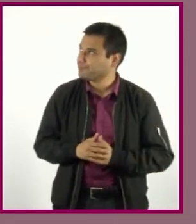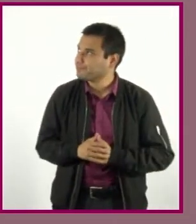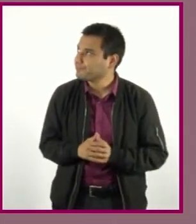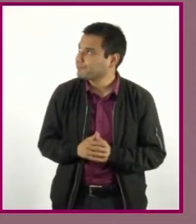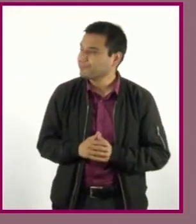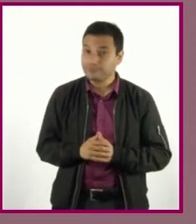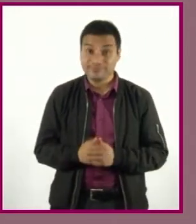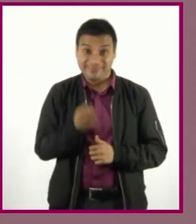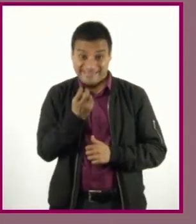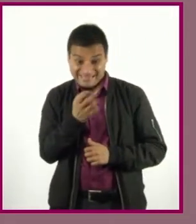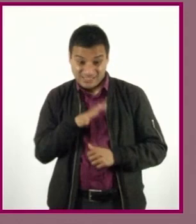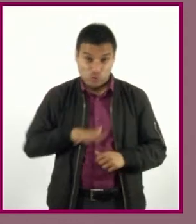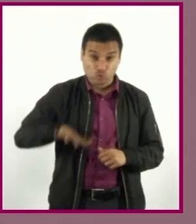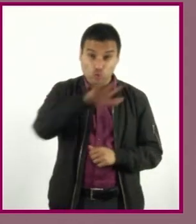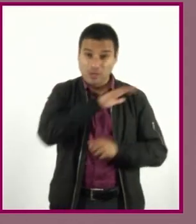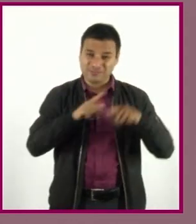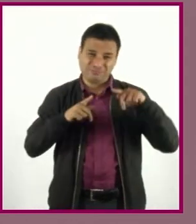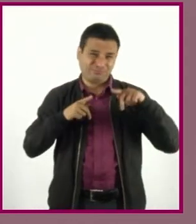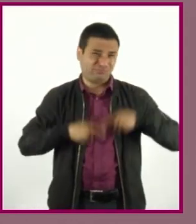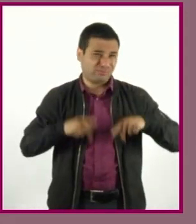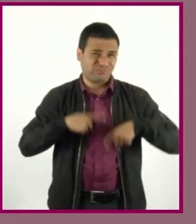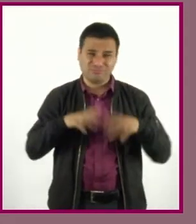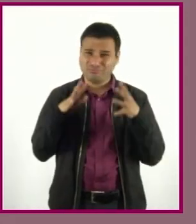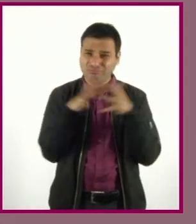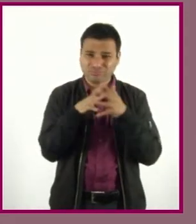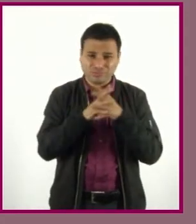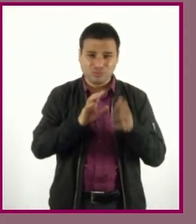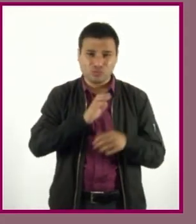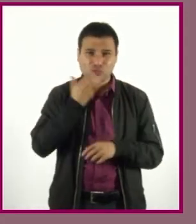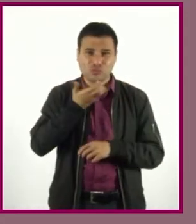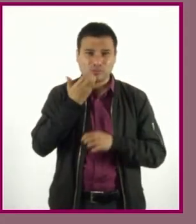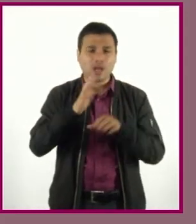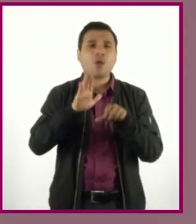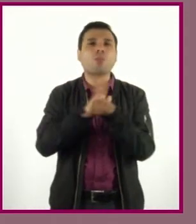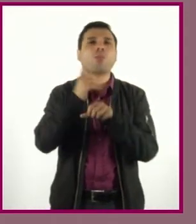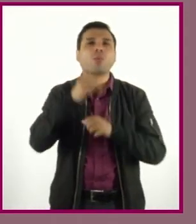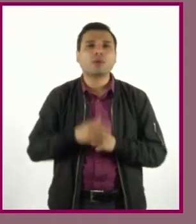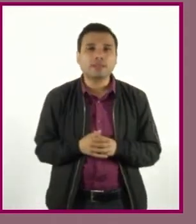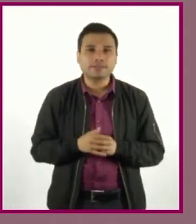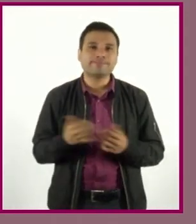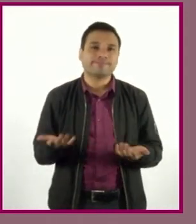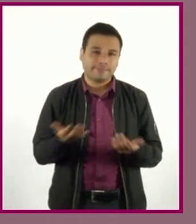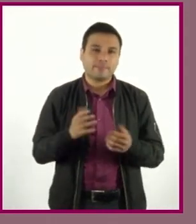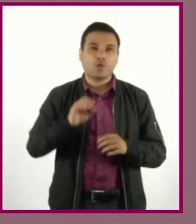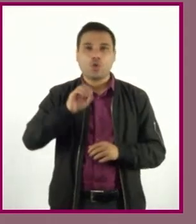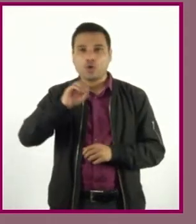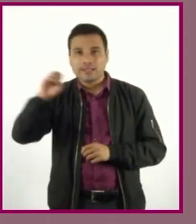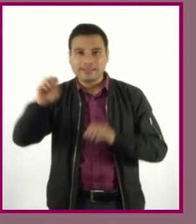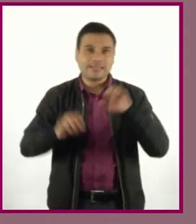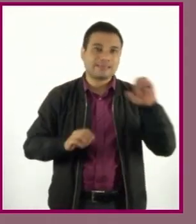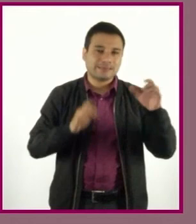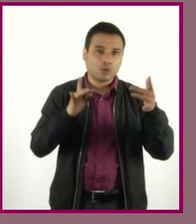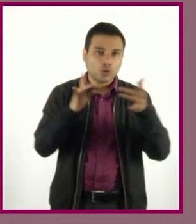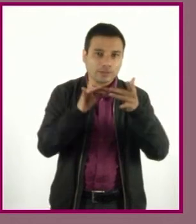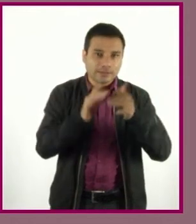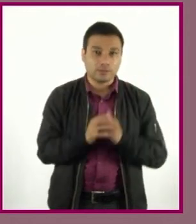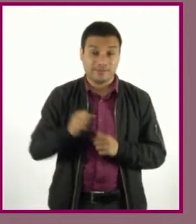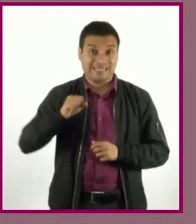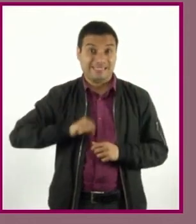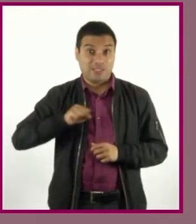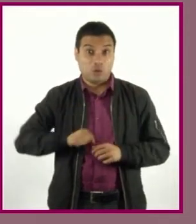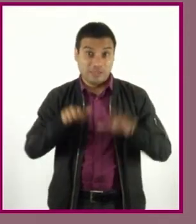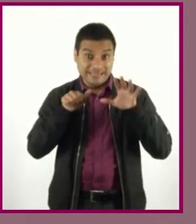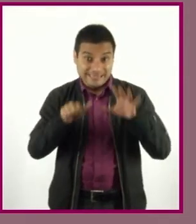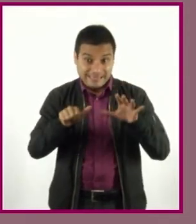zona históricamente disputada, pues conecta a Oriente con Occidente. Del siglo XVI